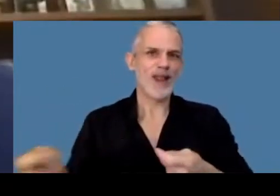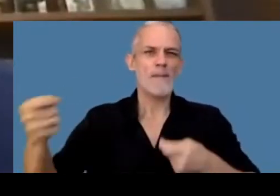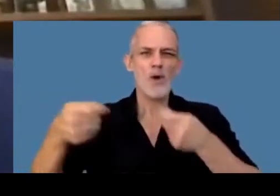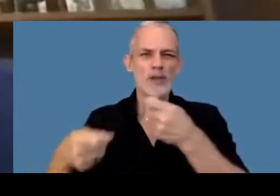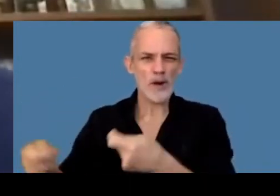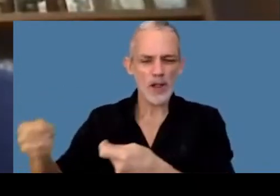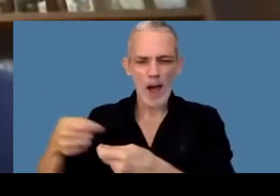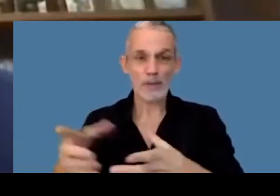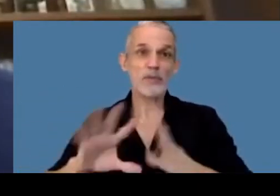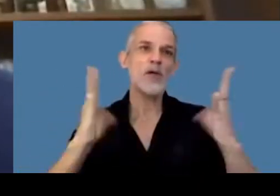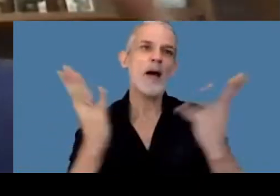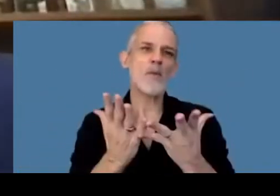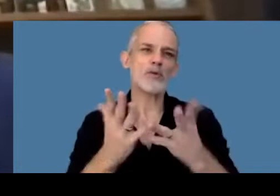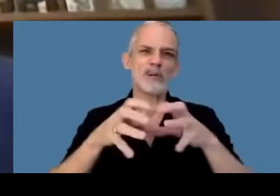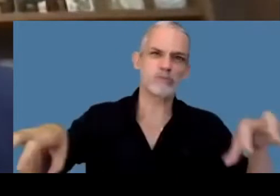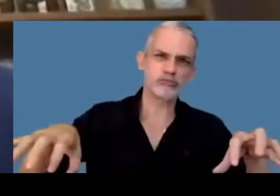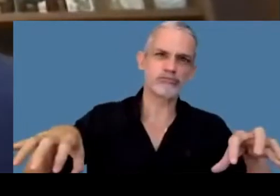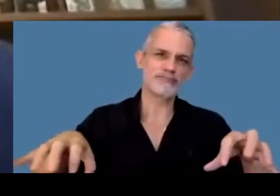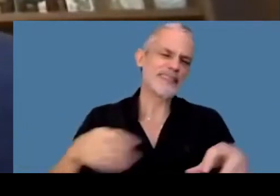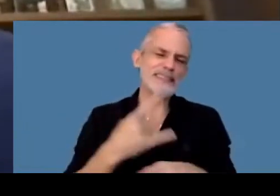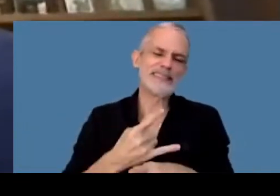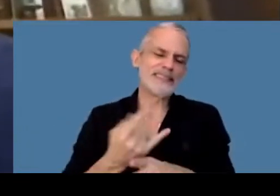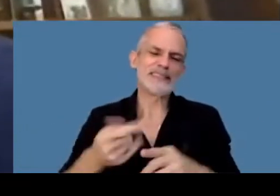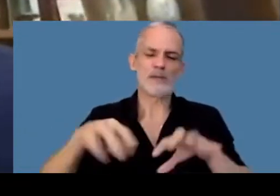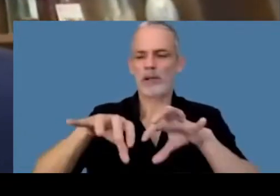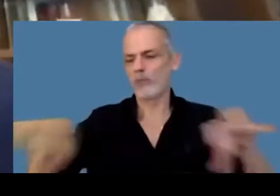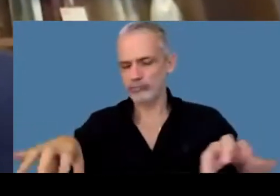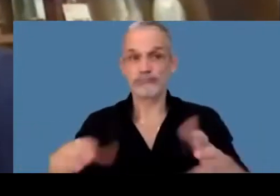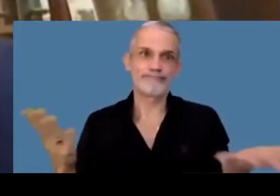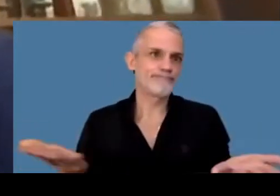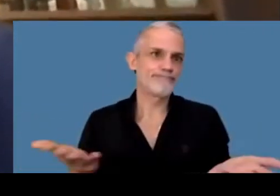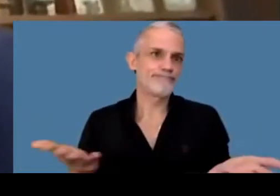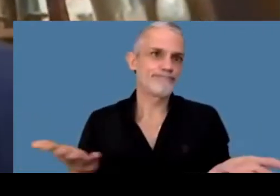casi partido en dos que vemos y que se replica en muchos ámbitos.